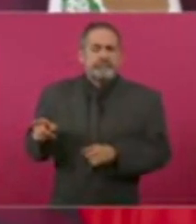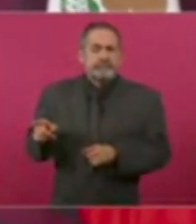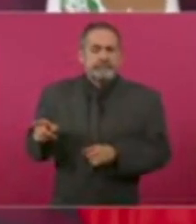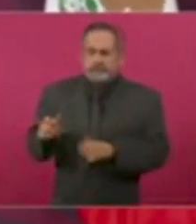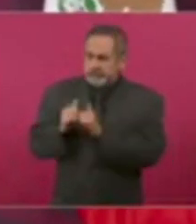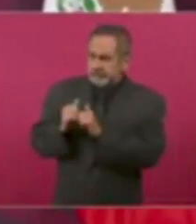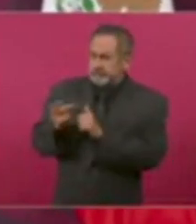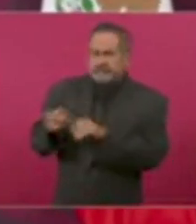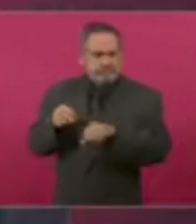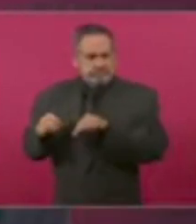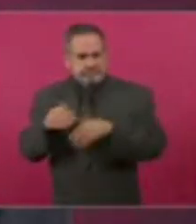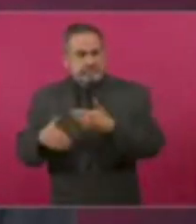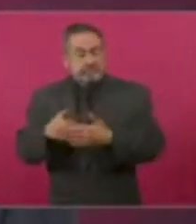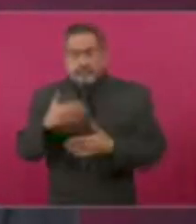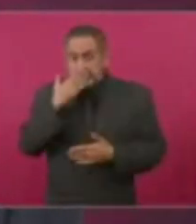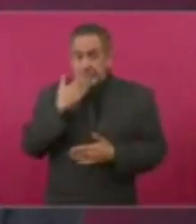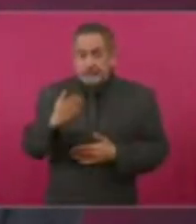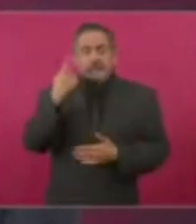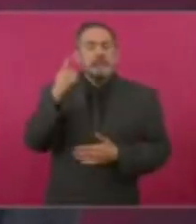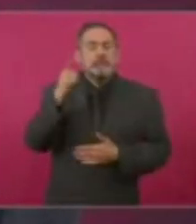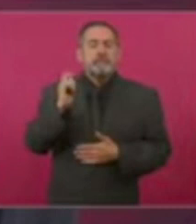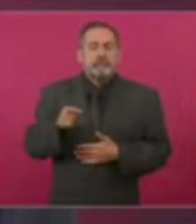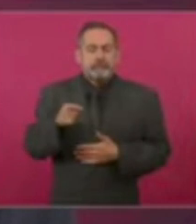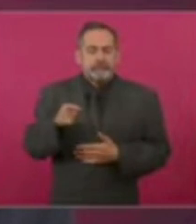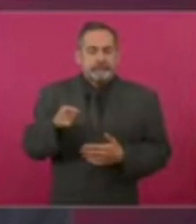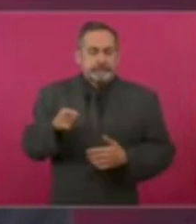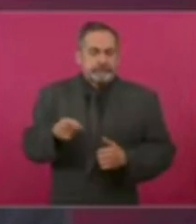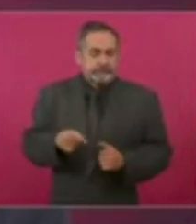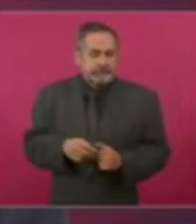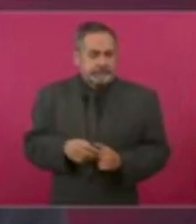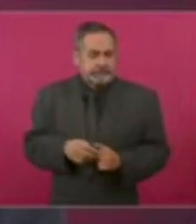para que aumentaran